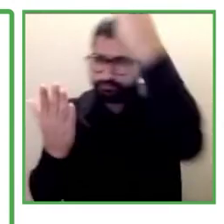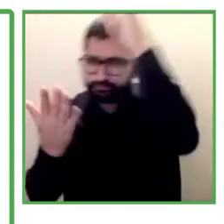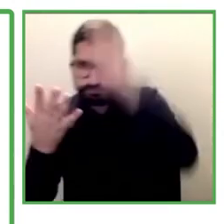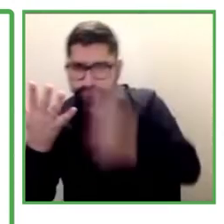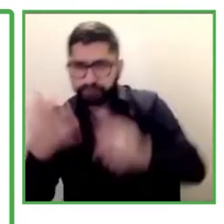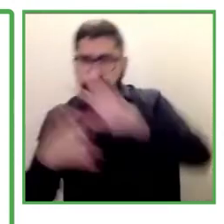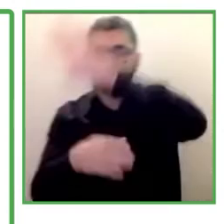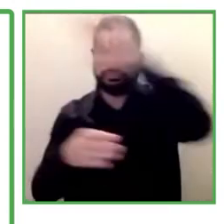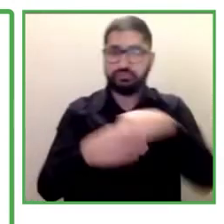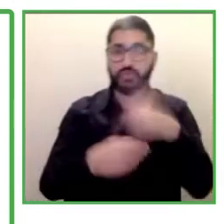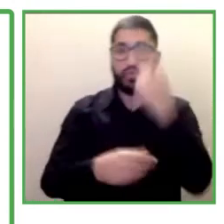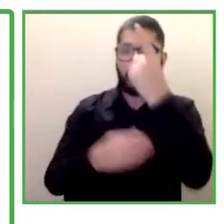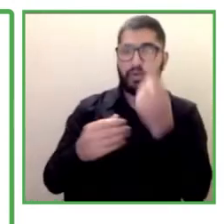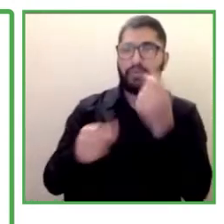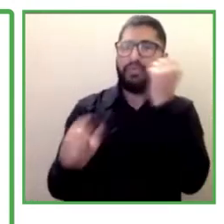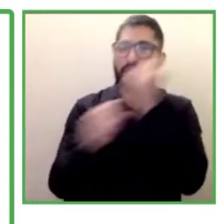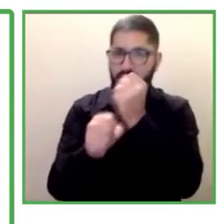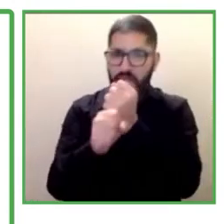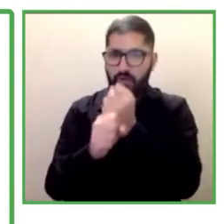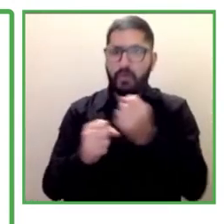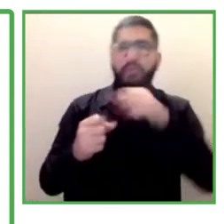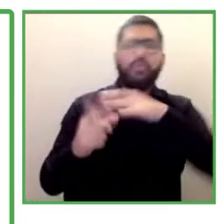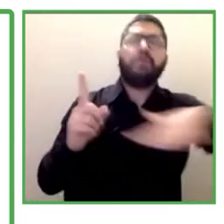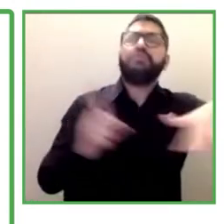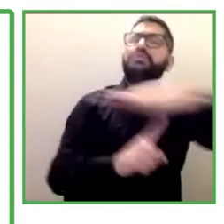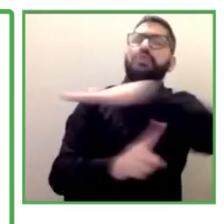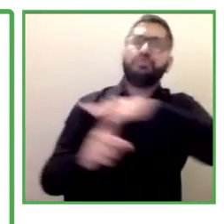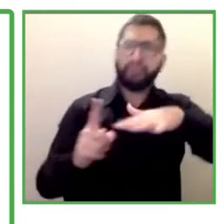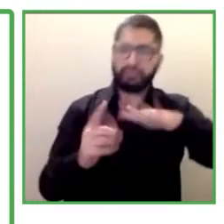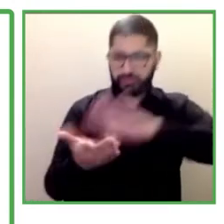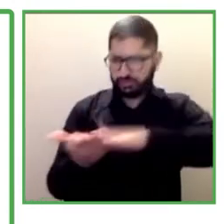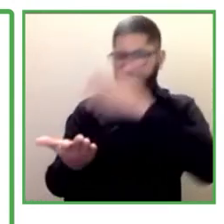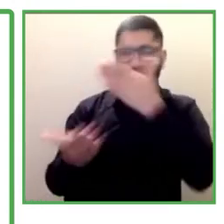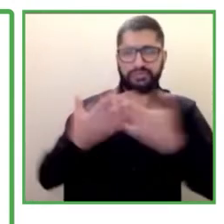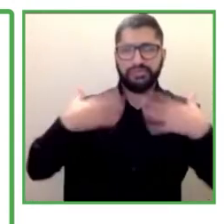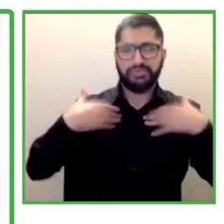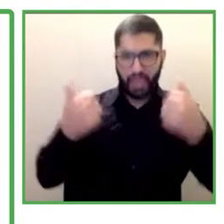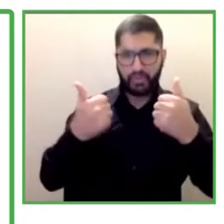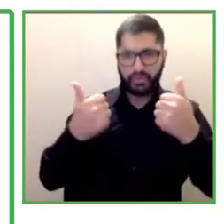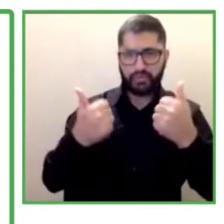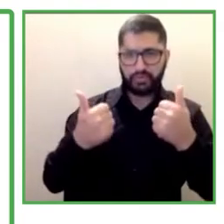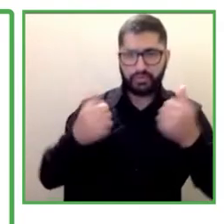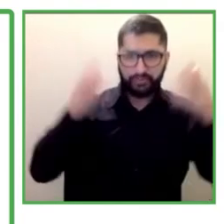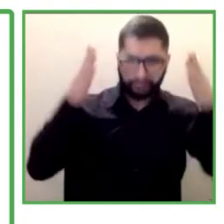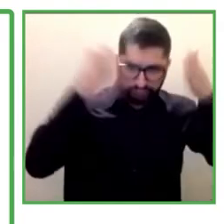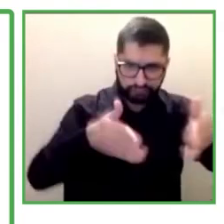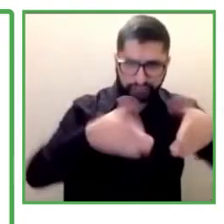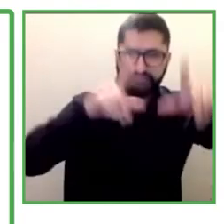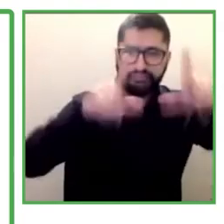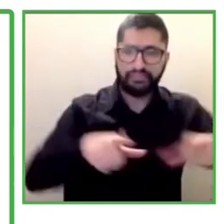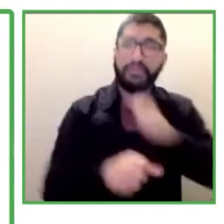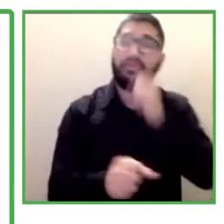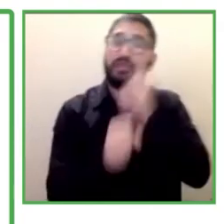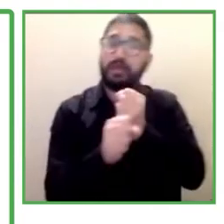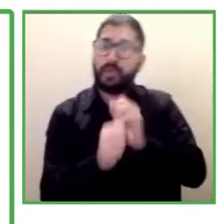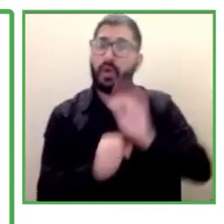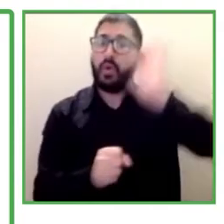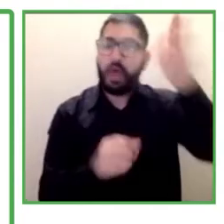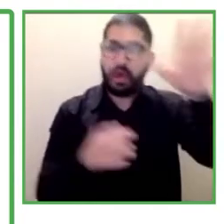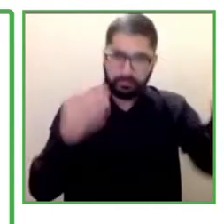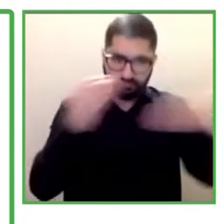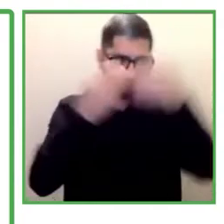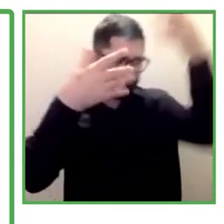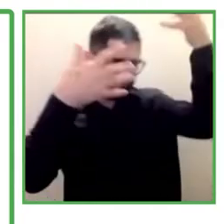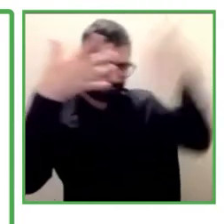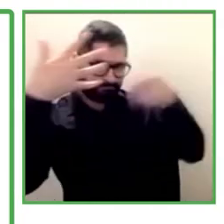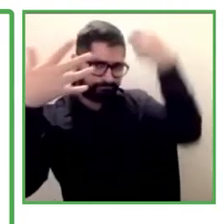de trabajo, y este análisis nos sirve para posteriormente hacer una elaboración y una